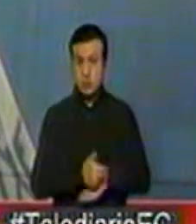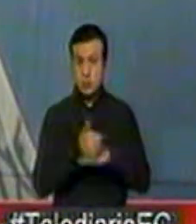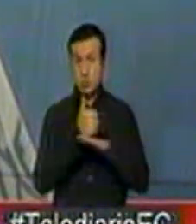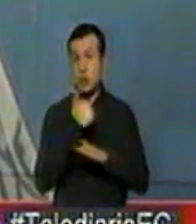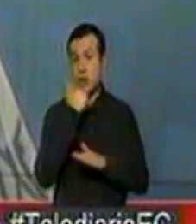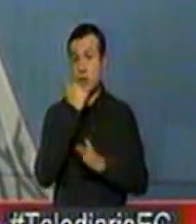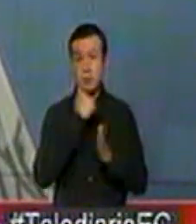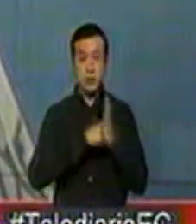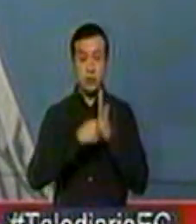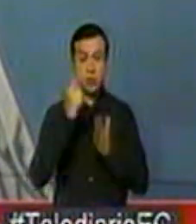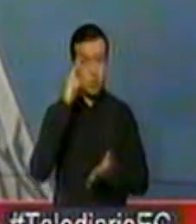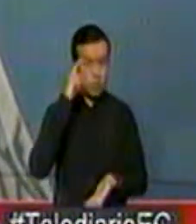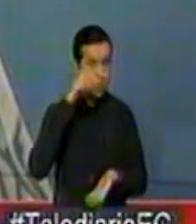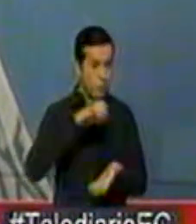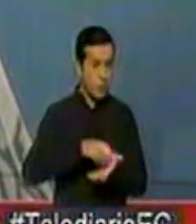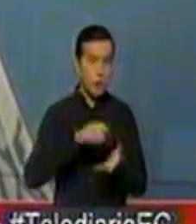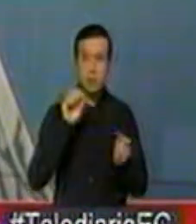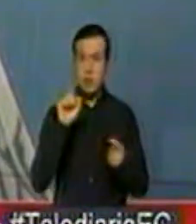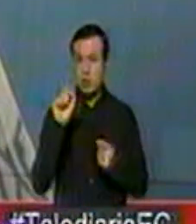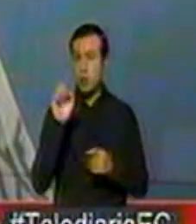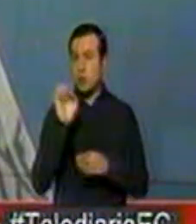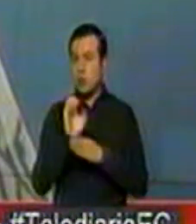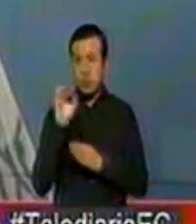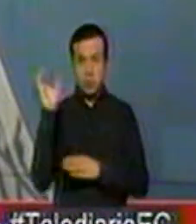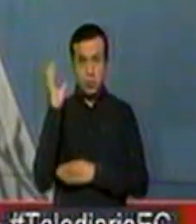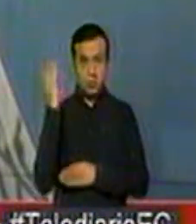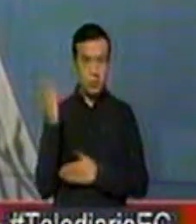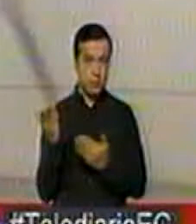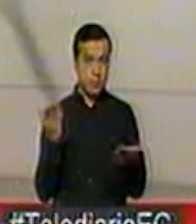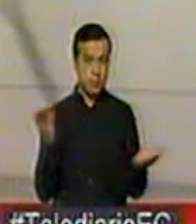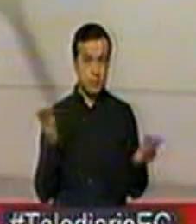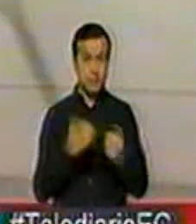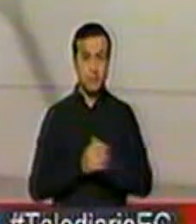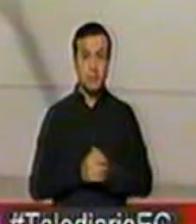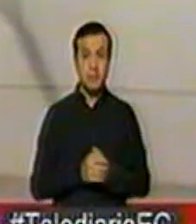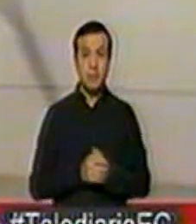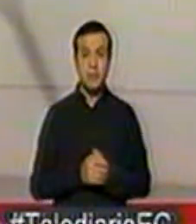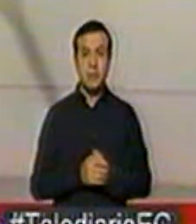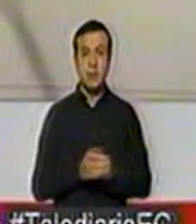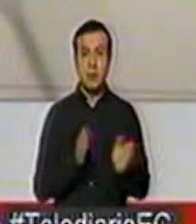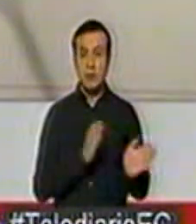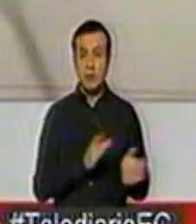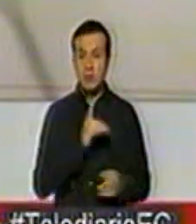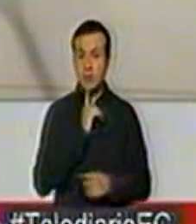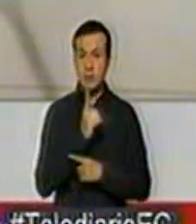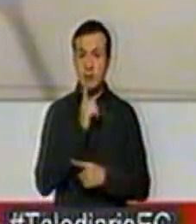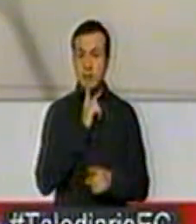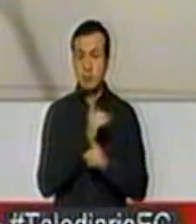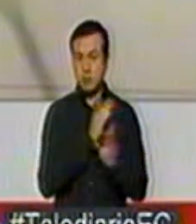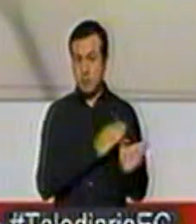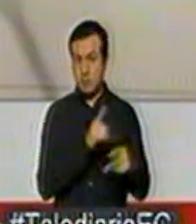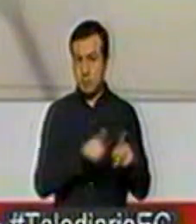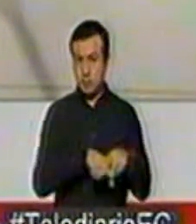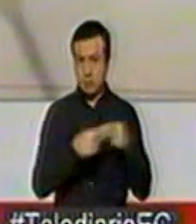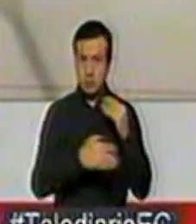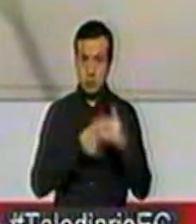pronto del Ministerio del Gobierno, Migración de Ecuador, de Colombia? Bueno, está previsto que empiece el proceso